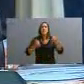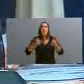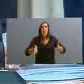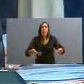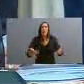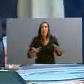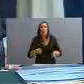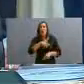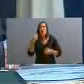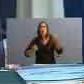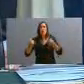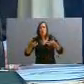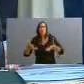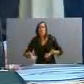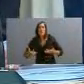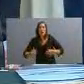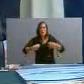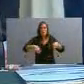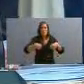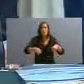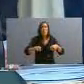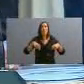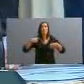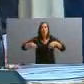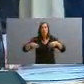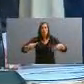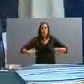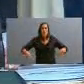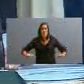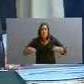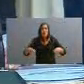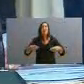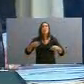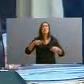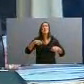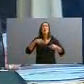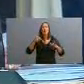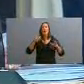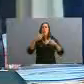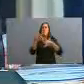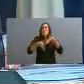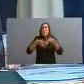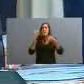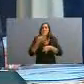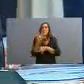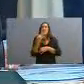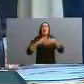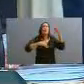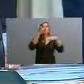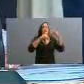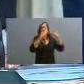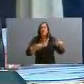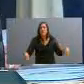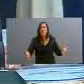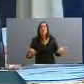livianos, pesados, de motos, cuatriciclos, escáner, obras, edilicias, cientos y cientos de